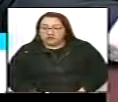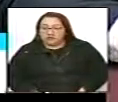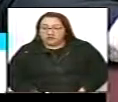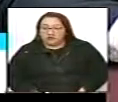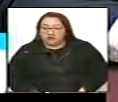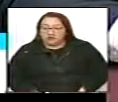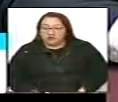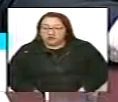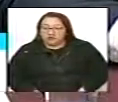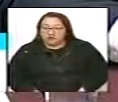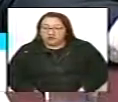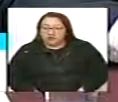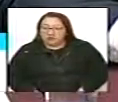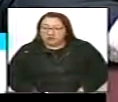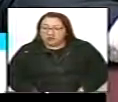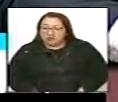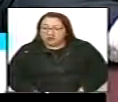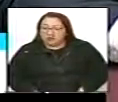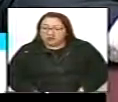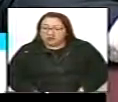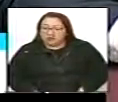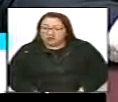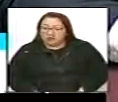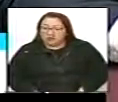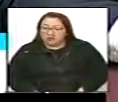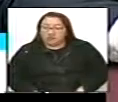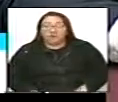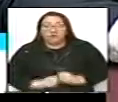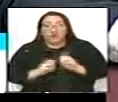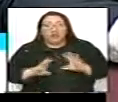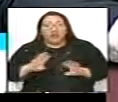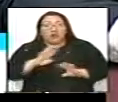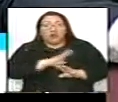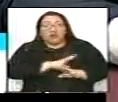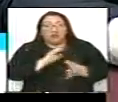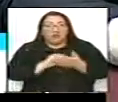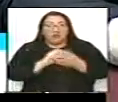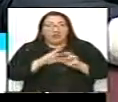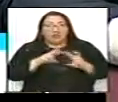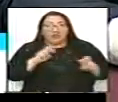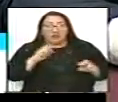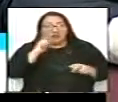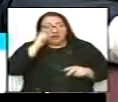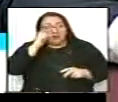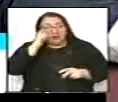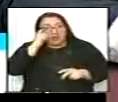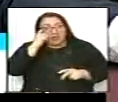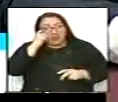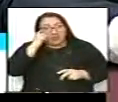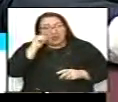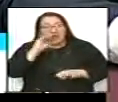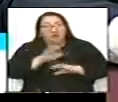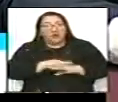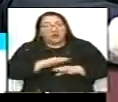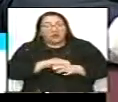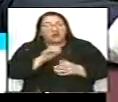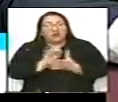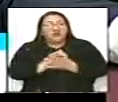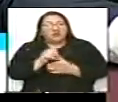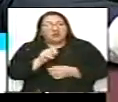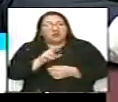Pleno. Y es así, señor Presidente, que el día jueves se va a tener un Pleno donde se va a ver el tema de encubrimiento real del señor Chávarri.